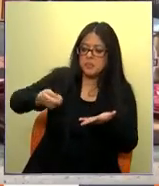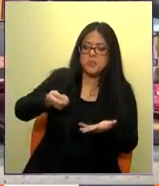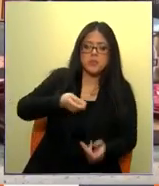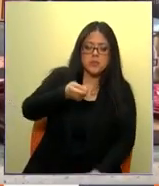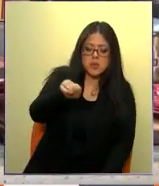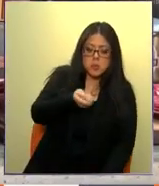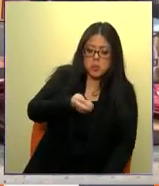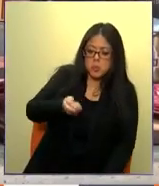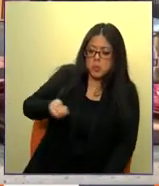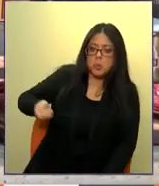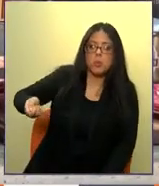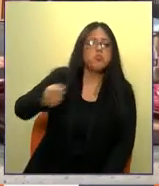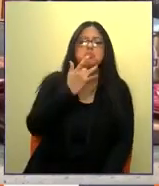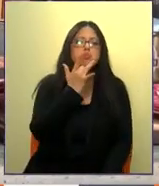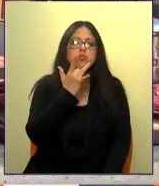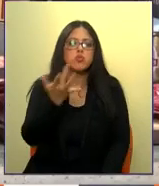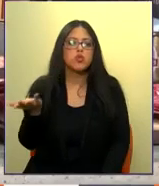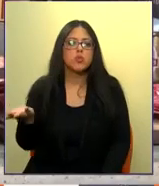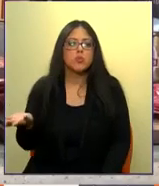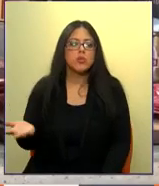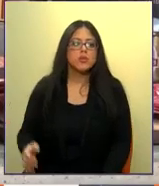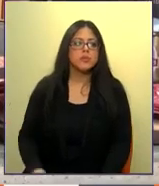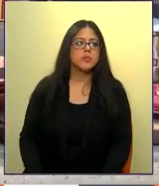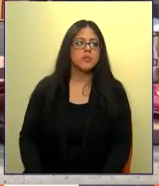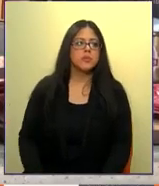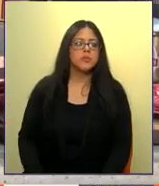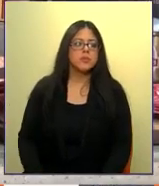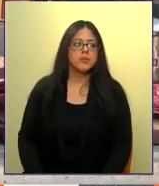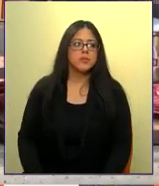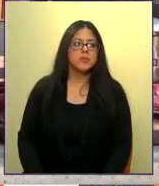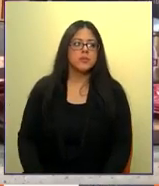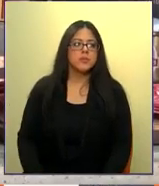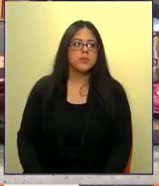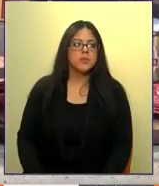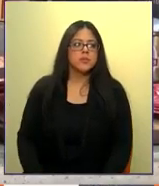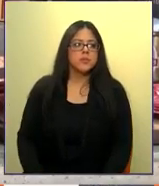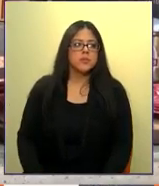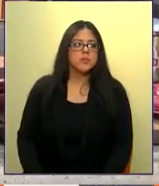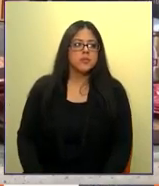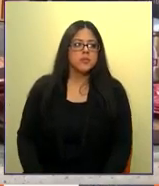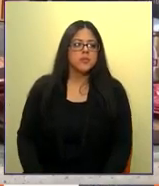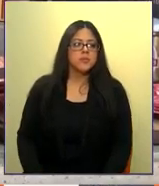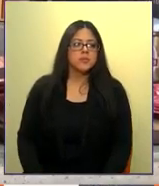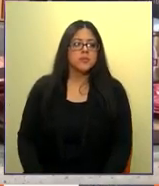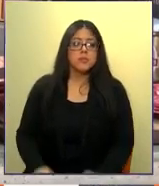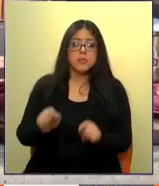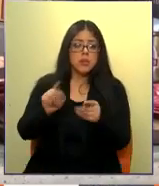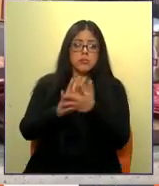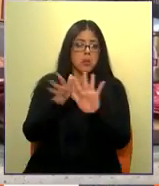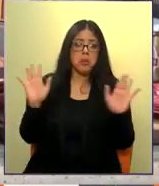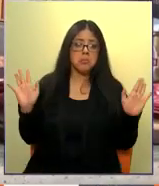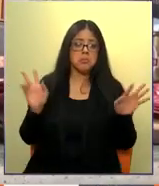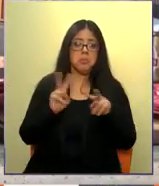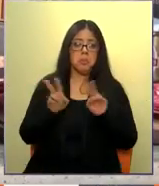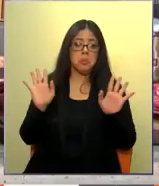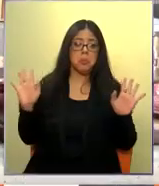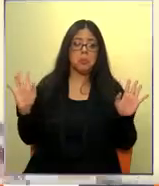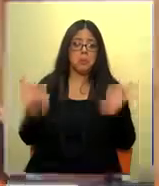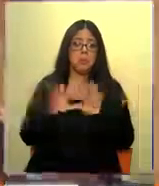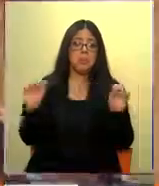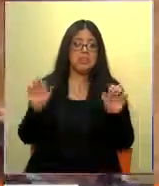mira. Muy simple, sin complicarse. Ahí. Y eso es todo lo que hay que hacer. Y luego